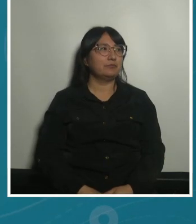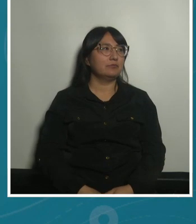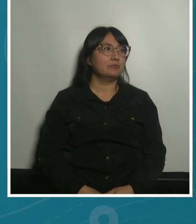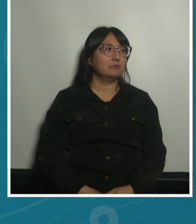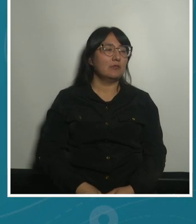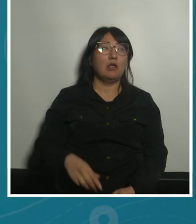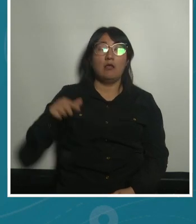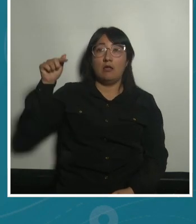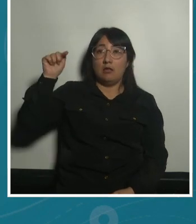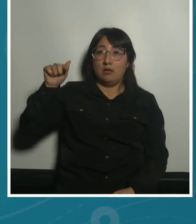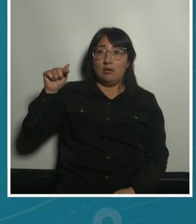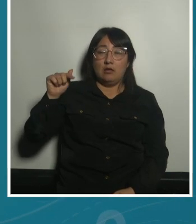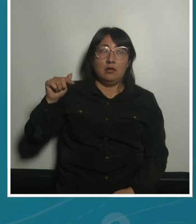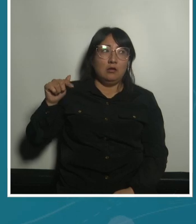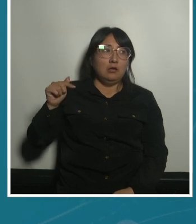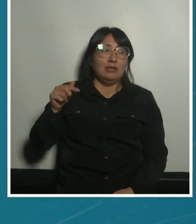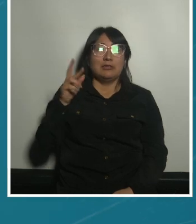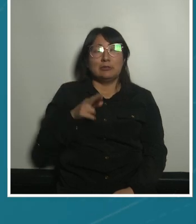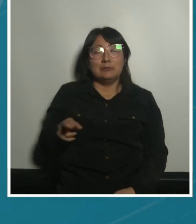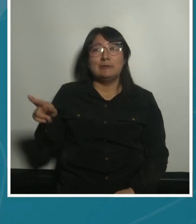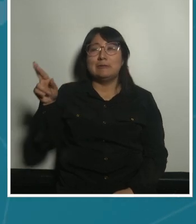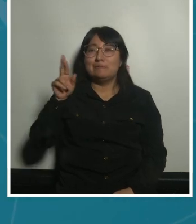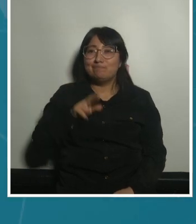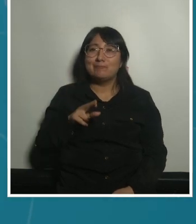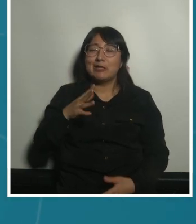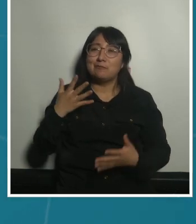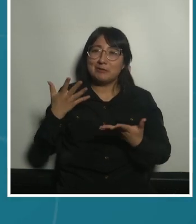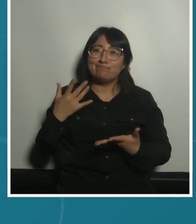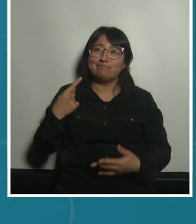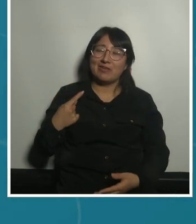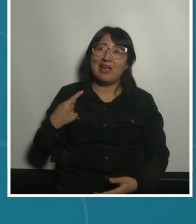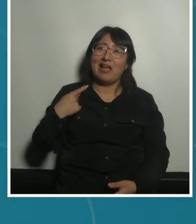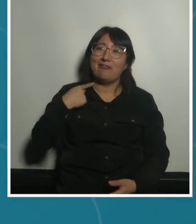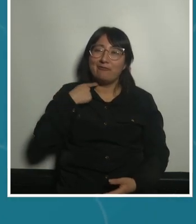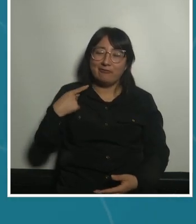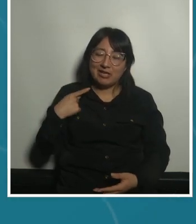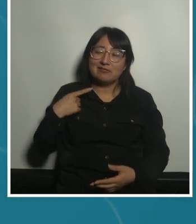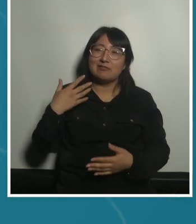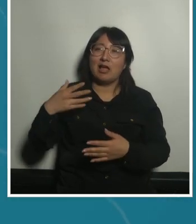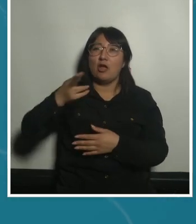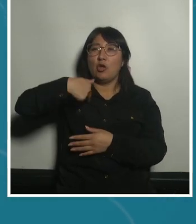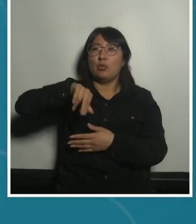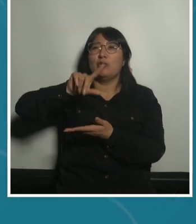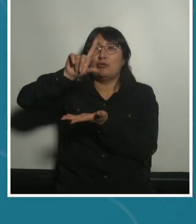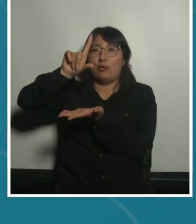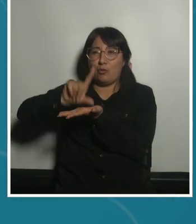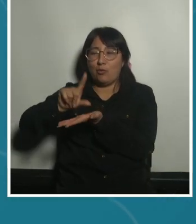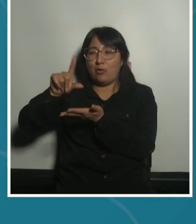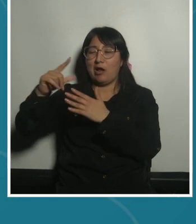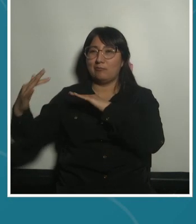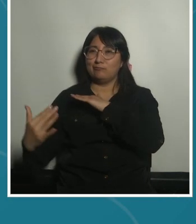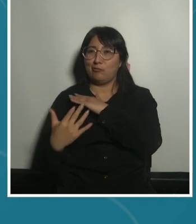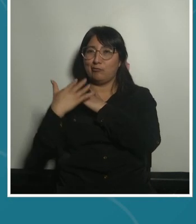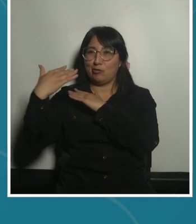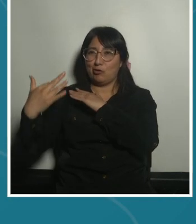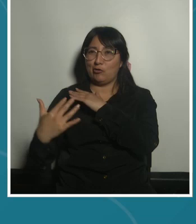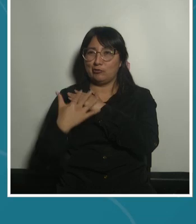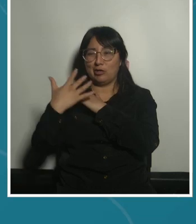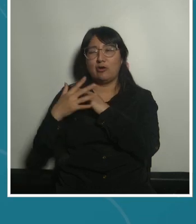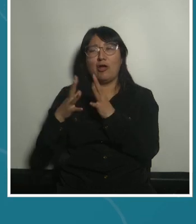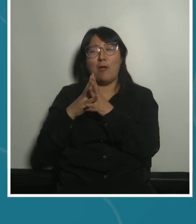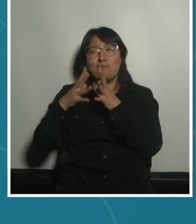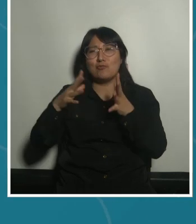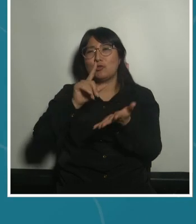Esto entonces va nuevamente elitizando, va segregando nuestro territorio costero, concebido en muchos